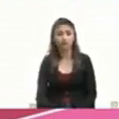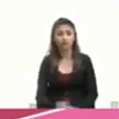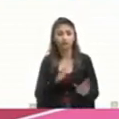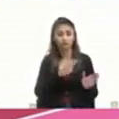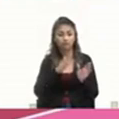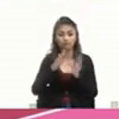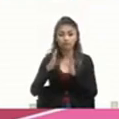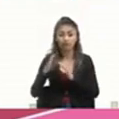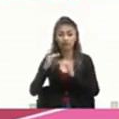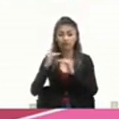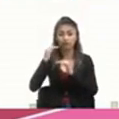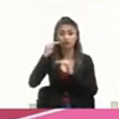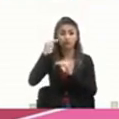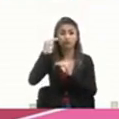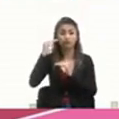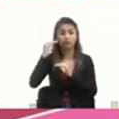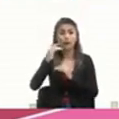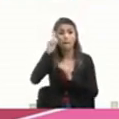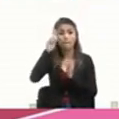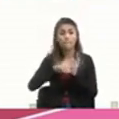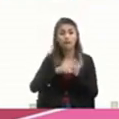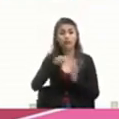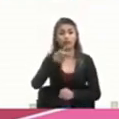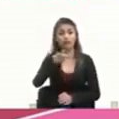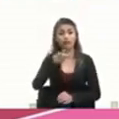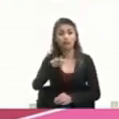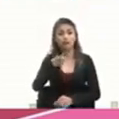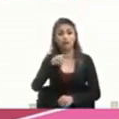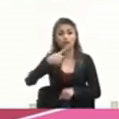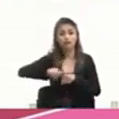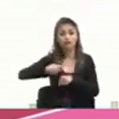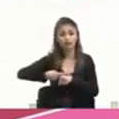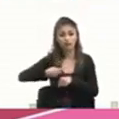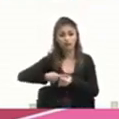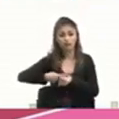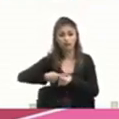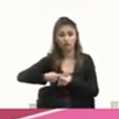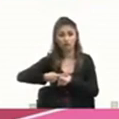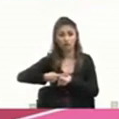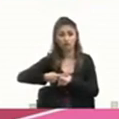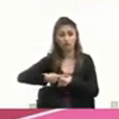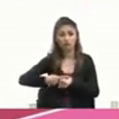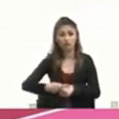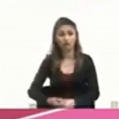llegamos a la cifra de 1019 enfermos